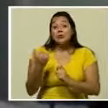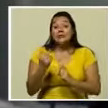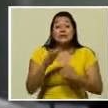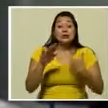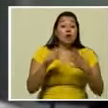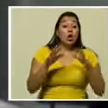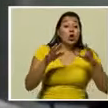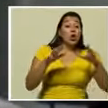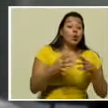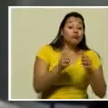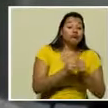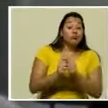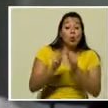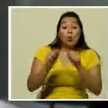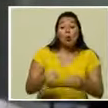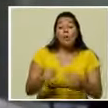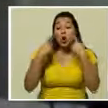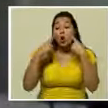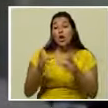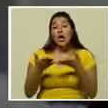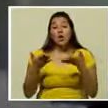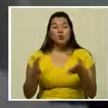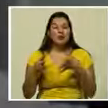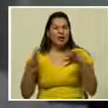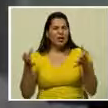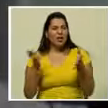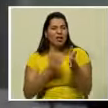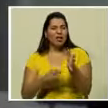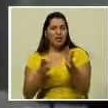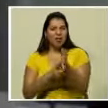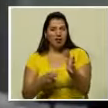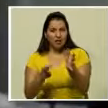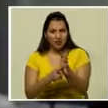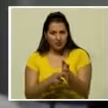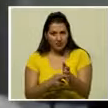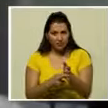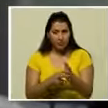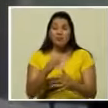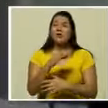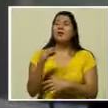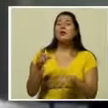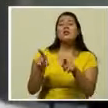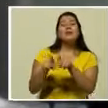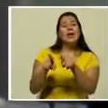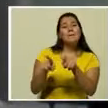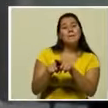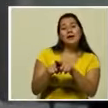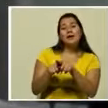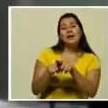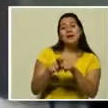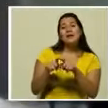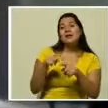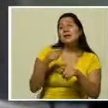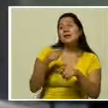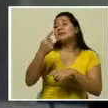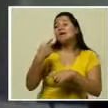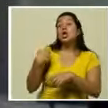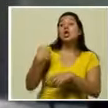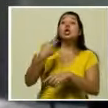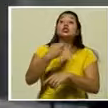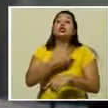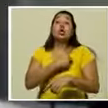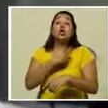podemos hacer cosas grandes y a la apelación básica al mito de la excepcionalidad del ser costarricense,